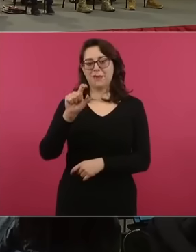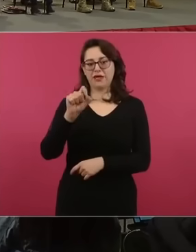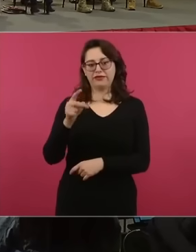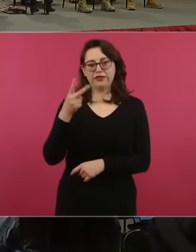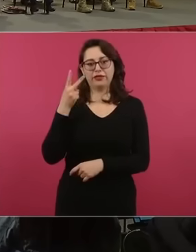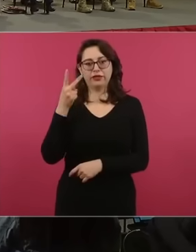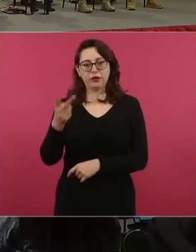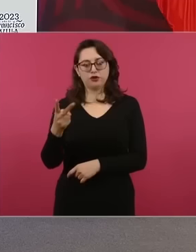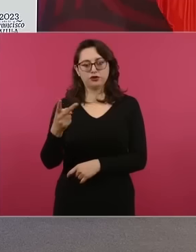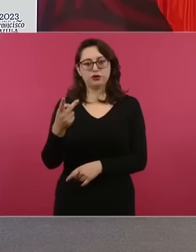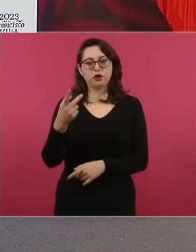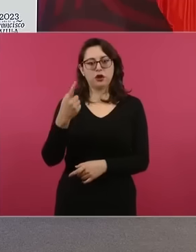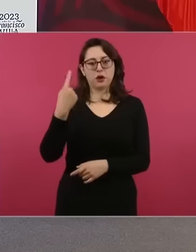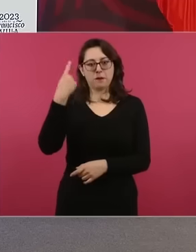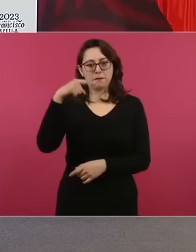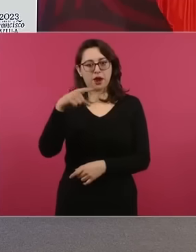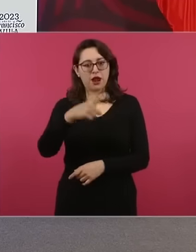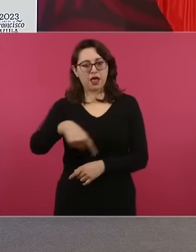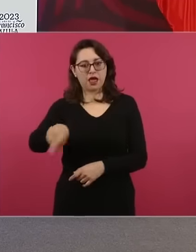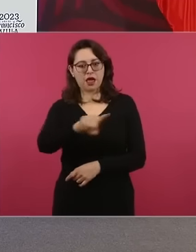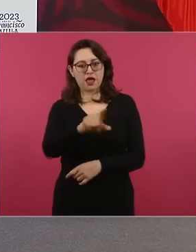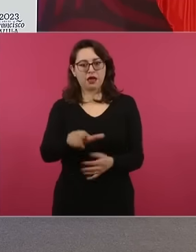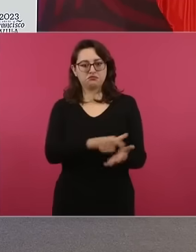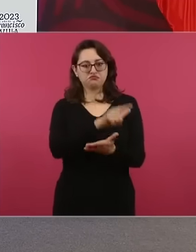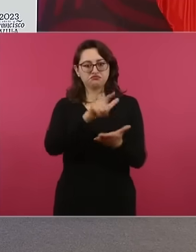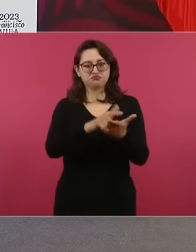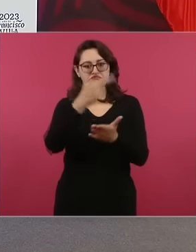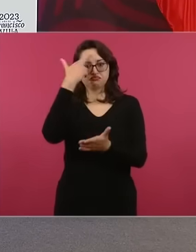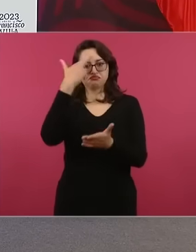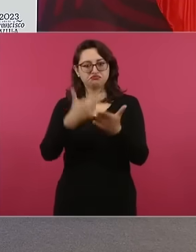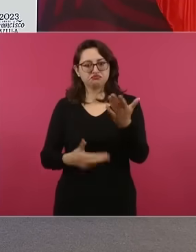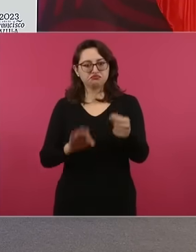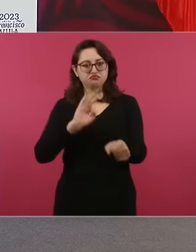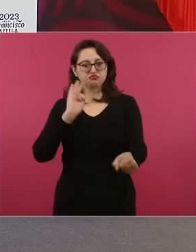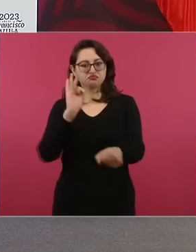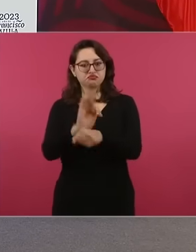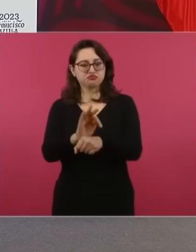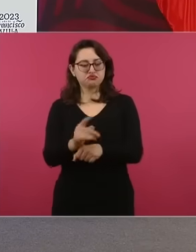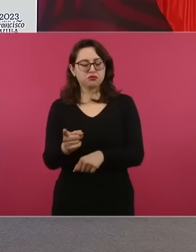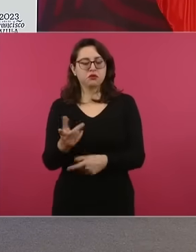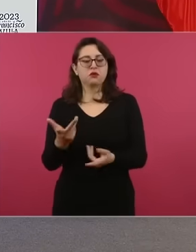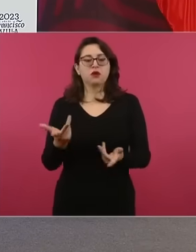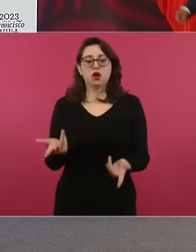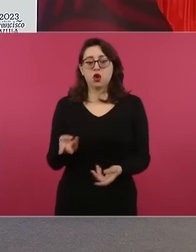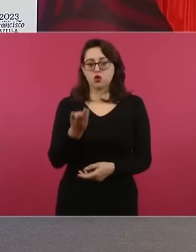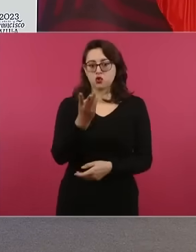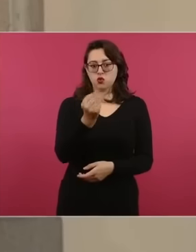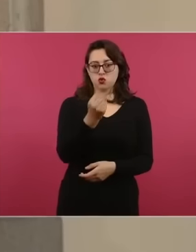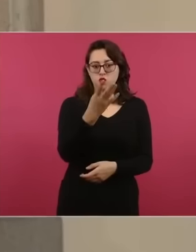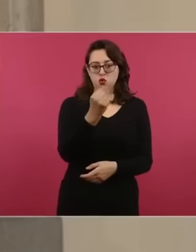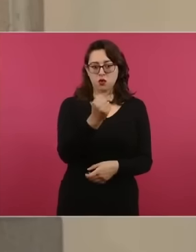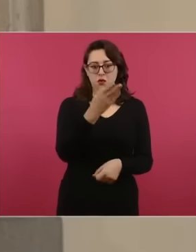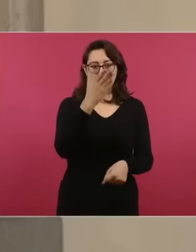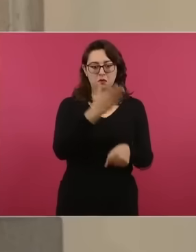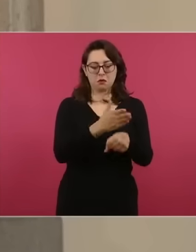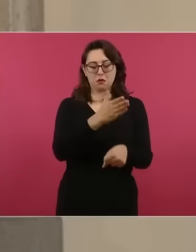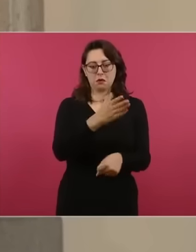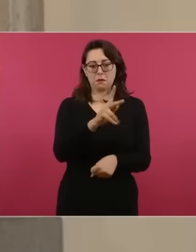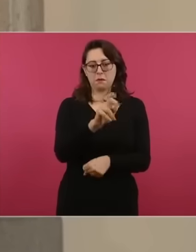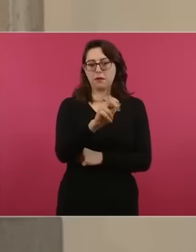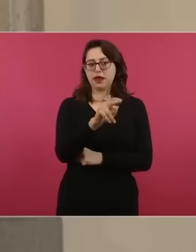de la justicia en nueve casos determinó no vincular a proceso penal en diez calificó de ilegal la detención